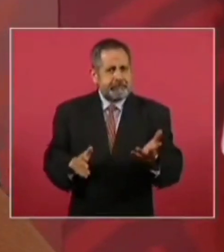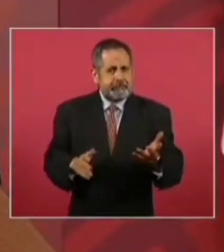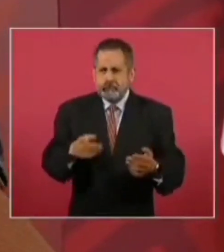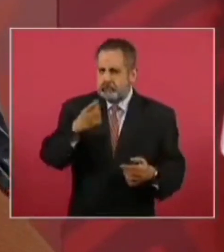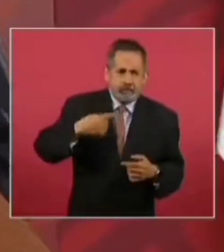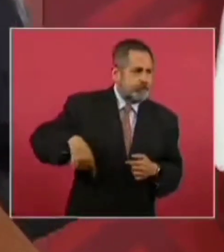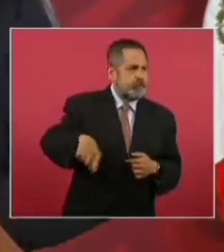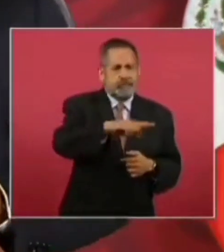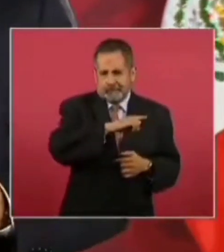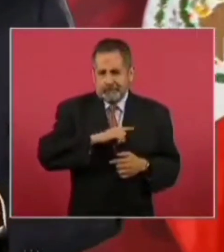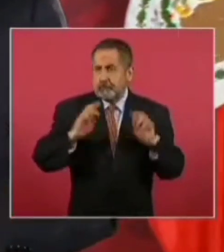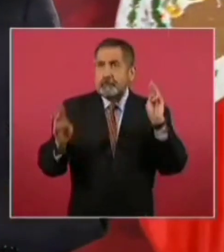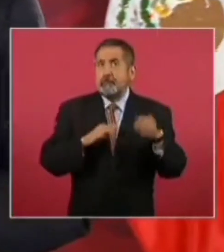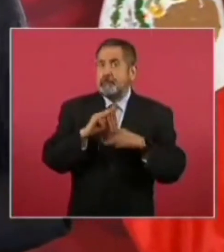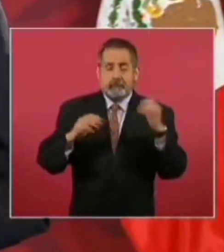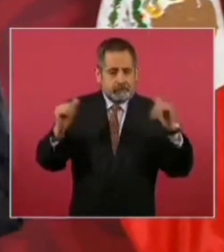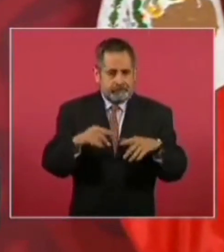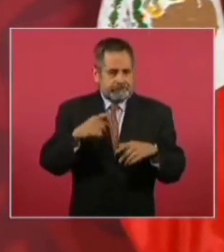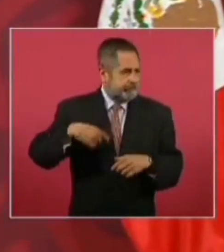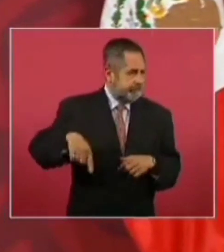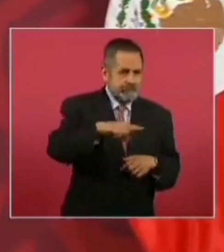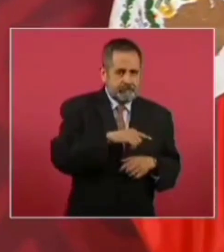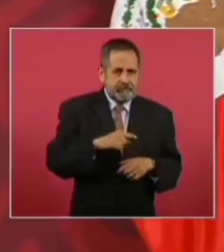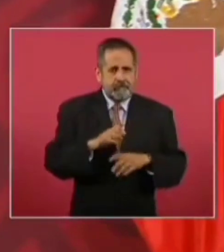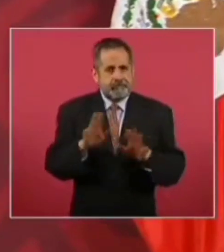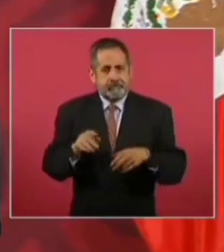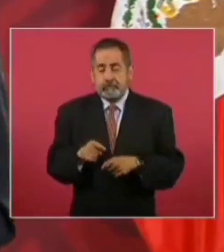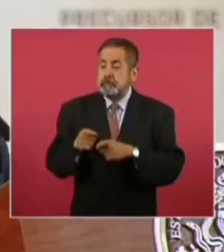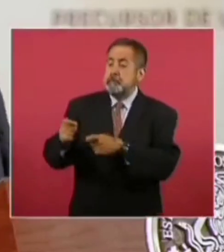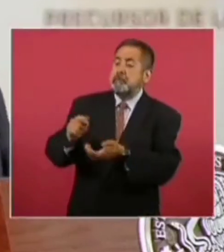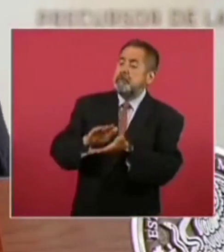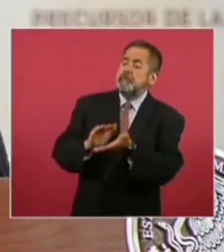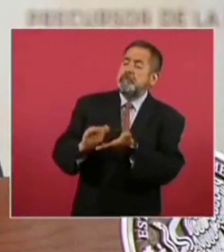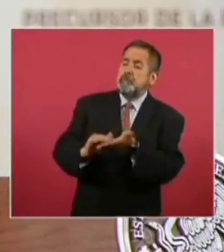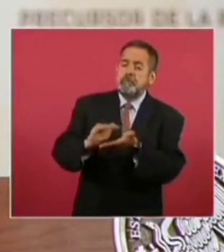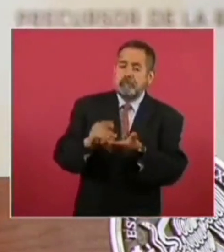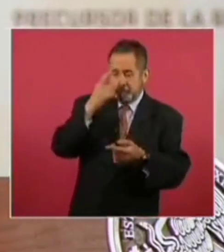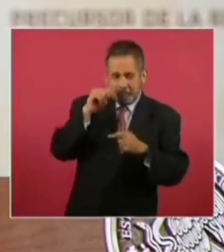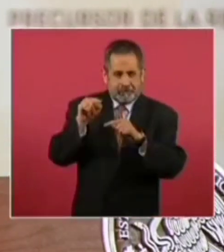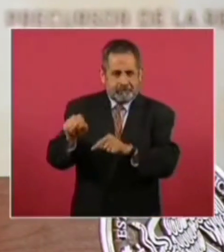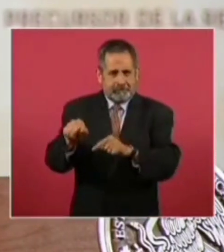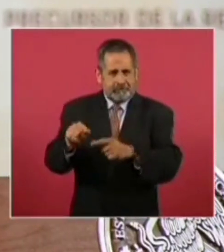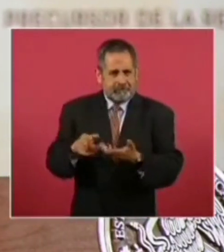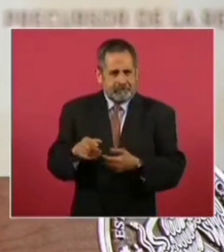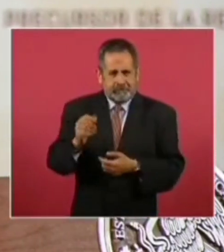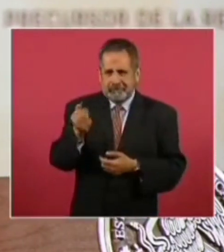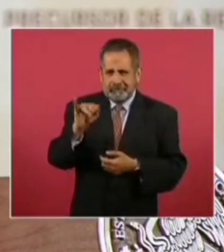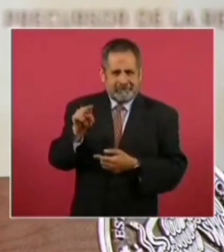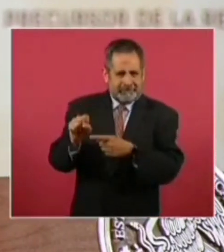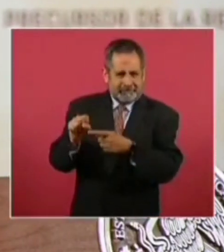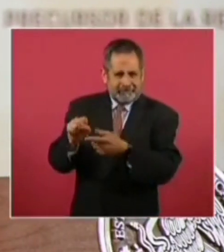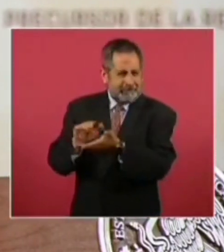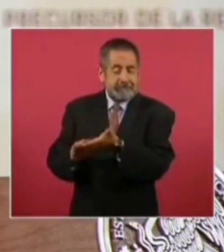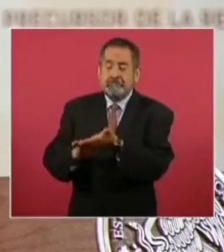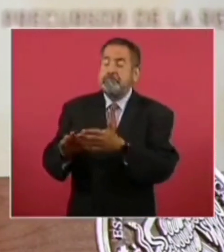que se le otorgue un indulto a Assange.